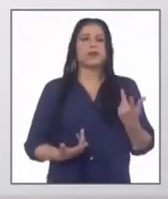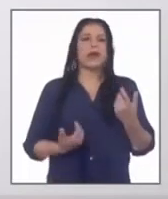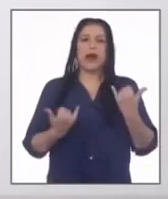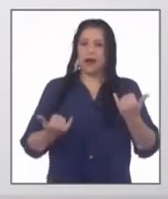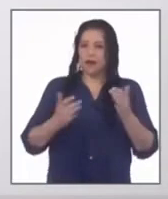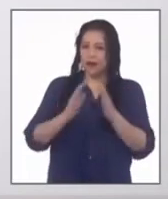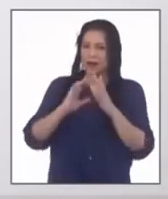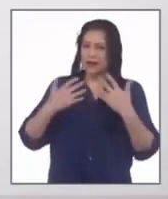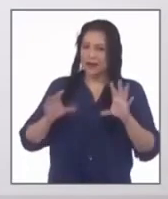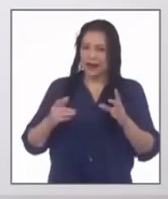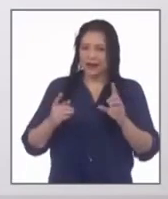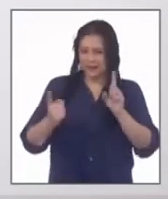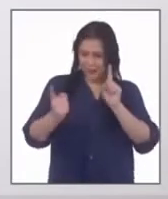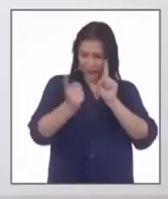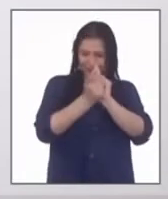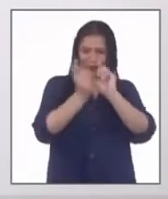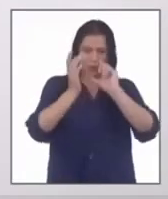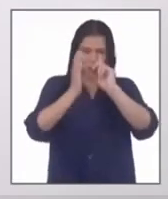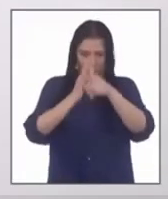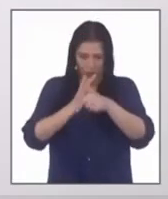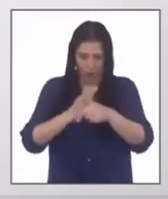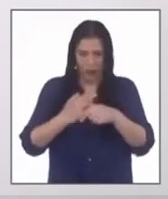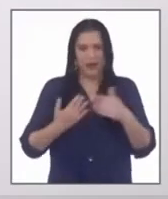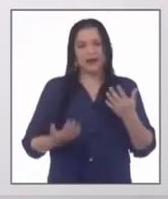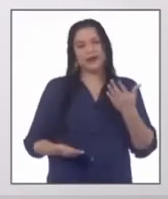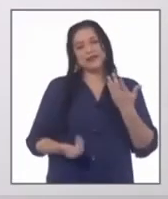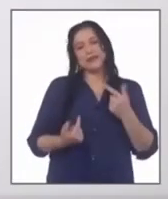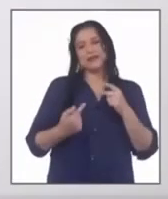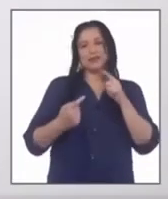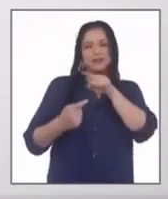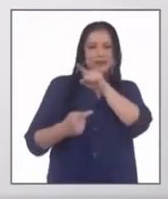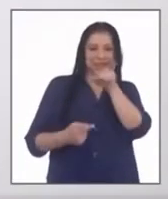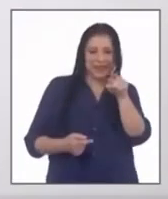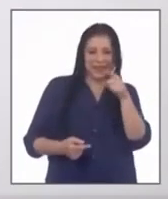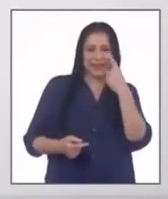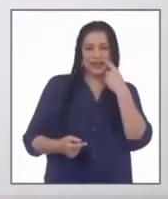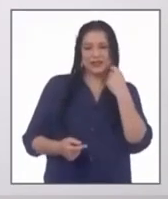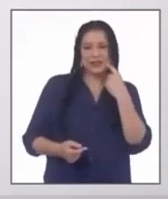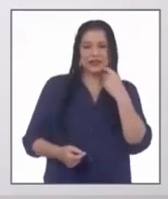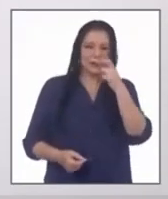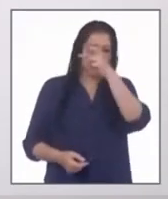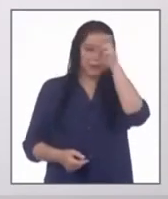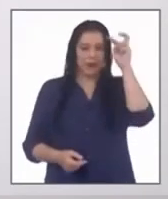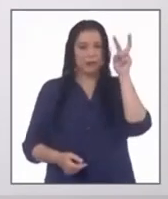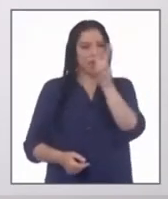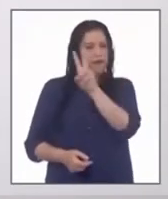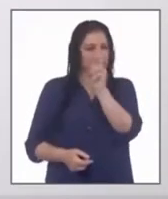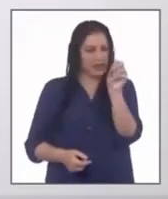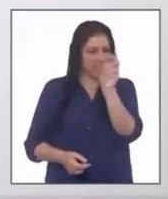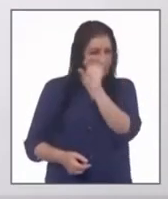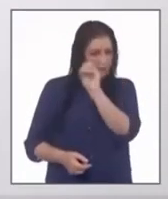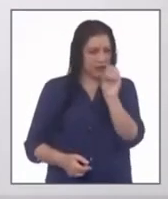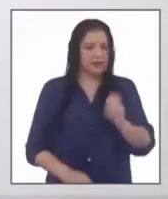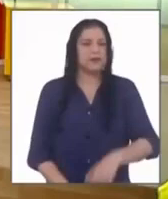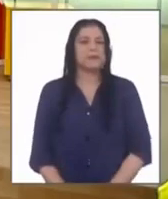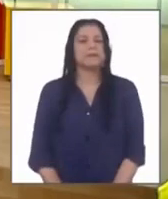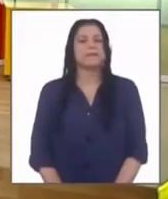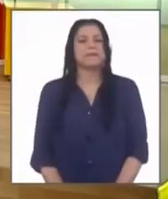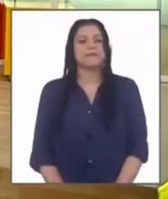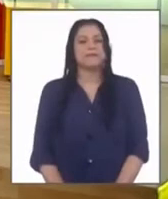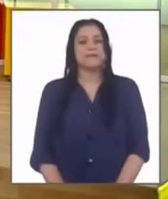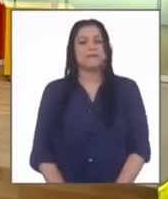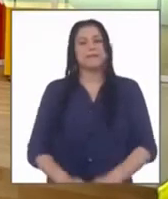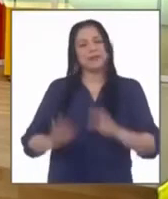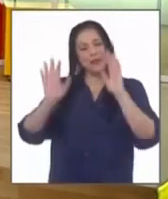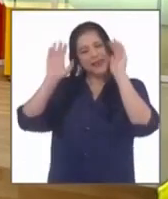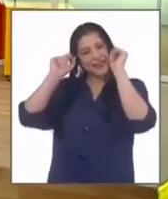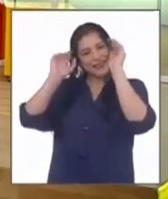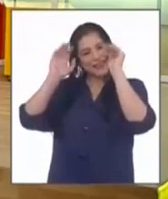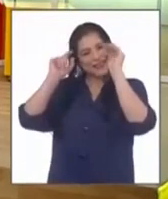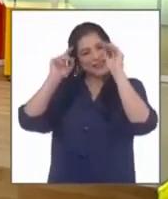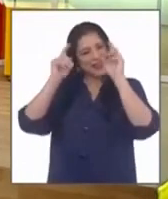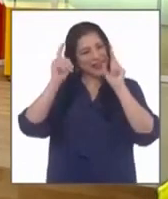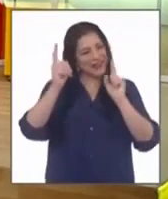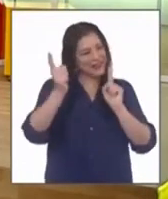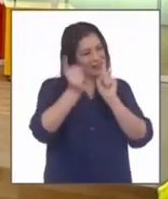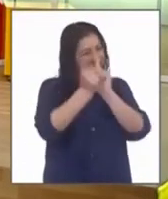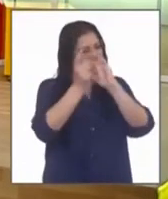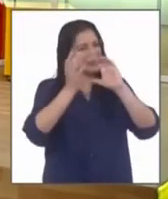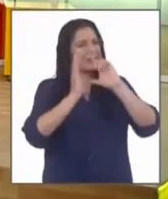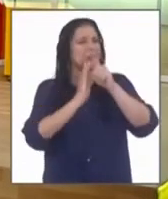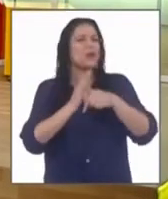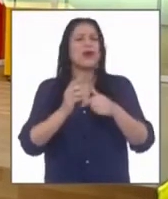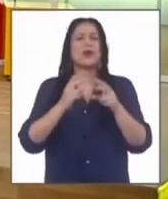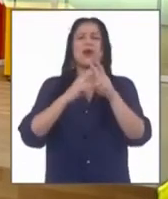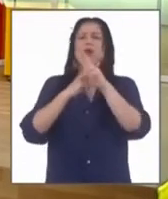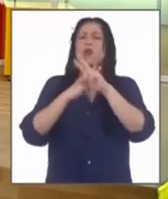Ahora sí, nos vemos. Hasta la próxima, chicas y chicos de la promo 2020. Hasta pronto, profesora.